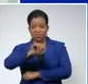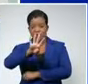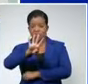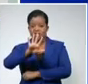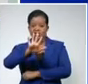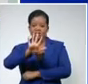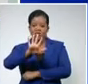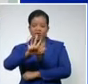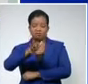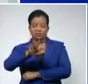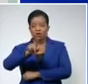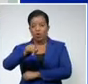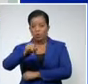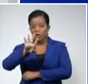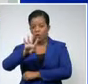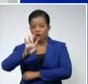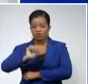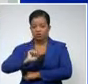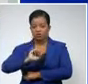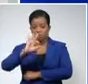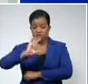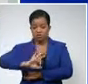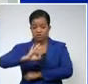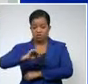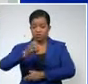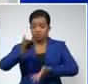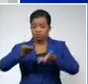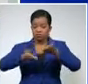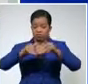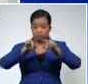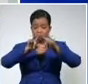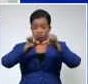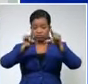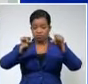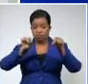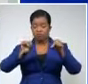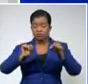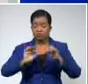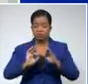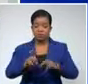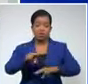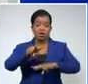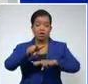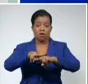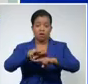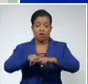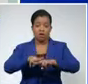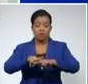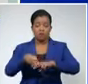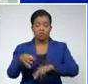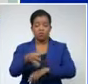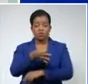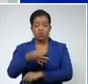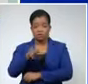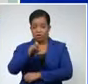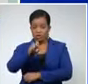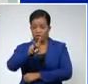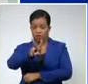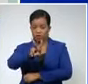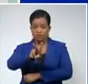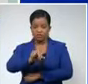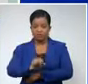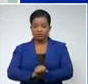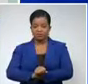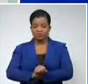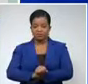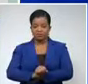45,4 de la incidencia de toda Cuba, está concentrada en estos 12 municipios. El mayor